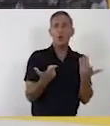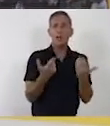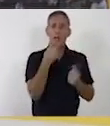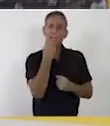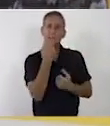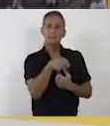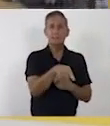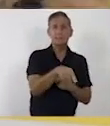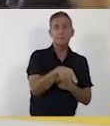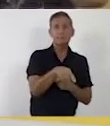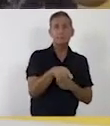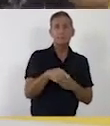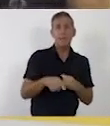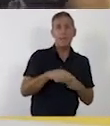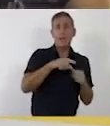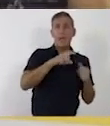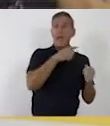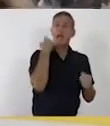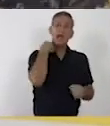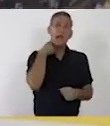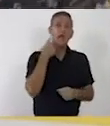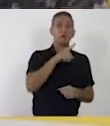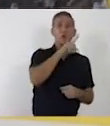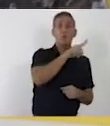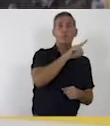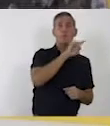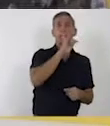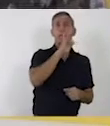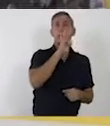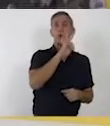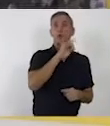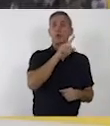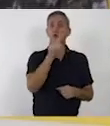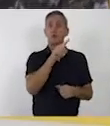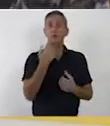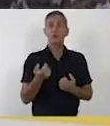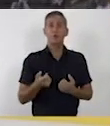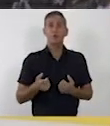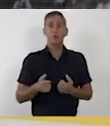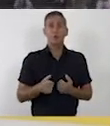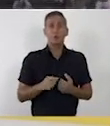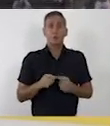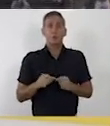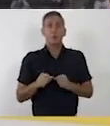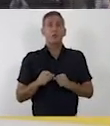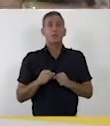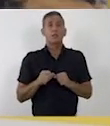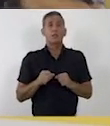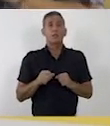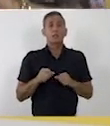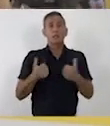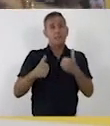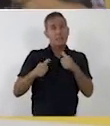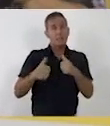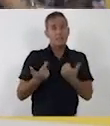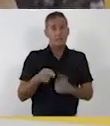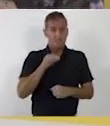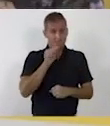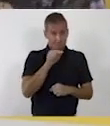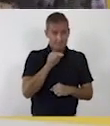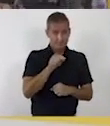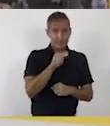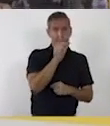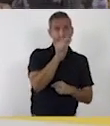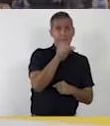de manifiesto desde el año 1811 por el químico y físico italiano Amedeo Avogadro. Pero este